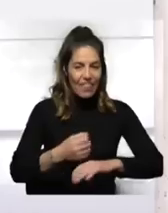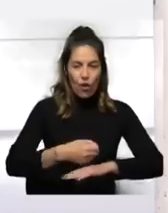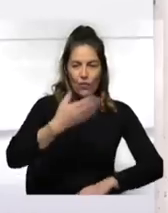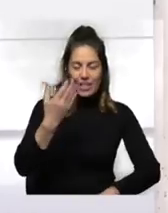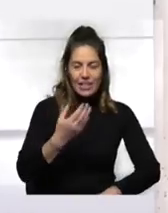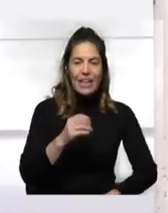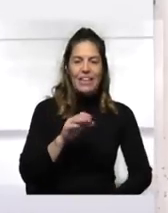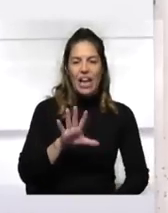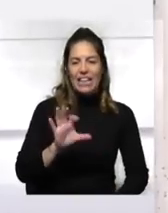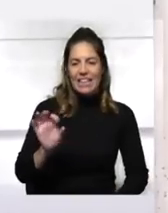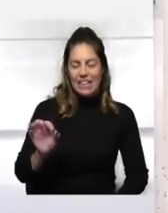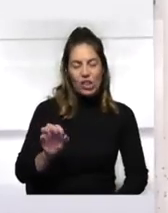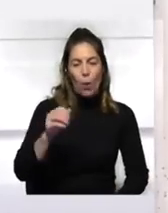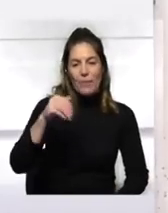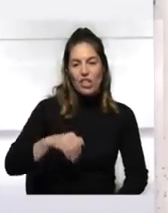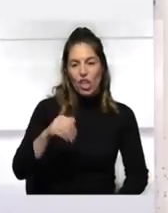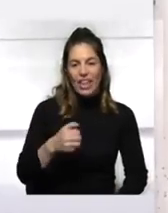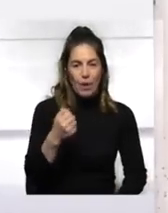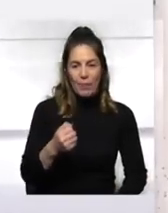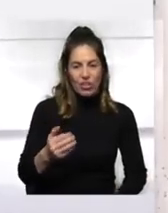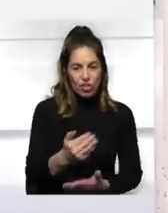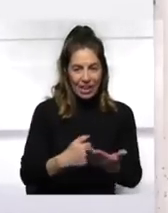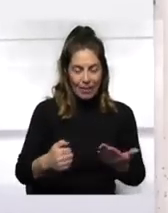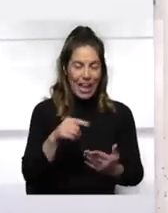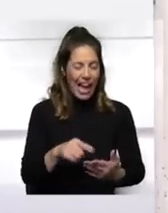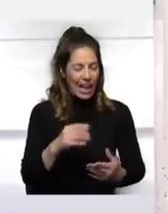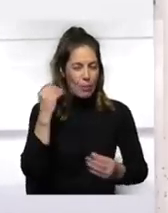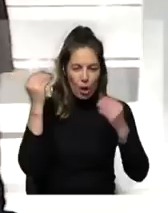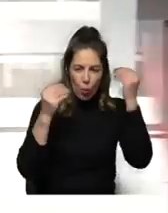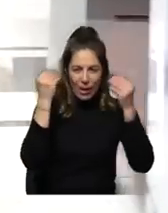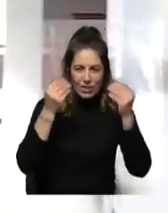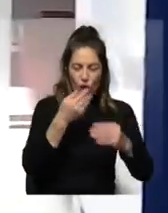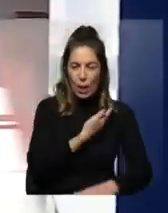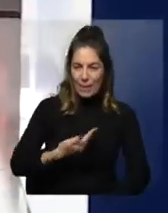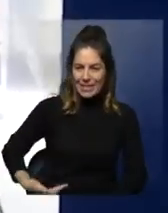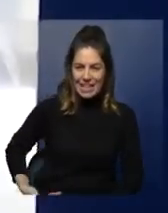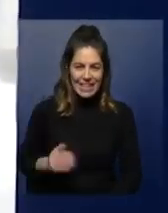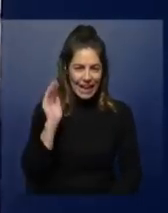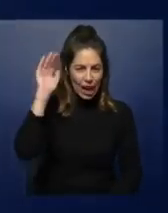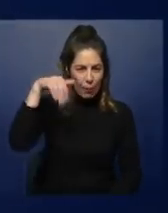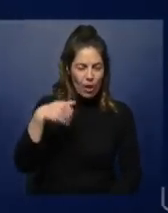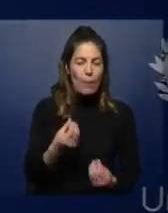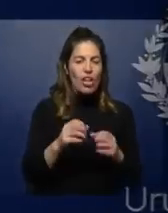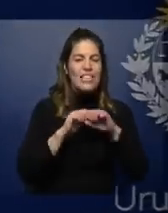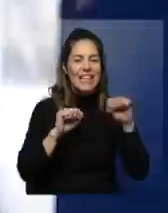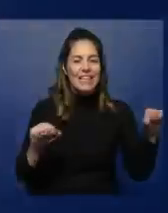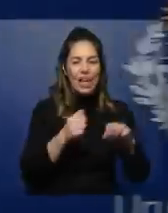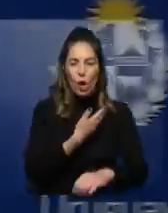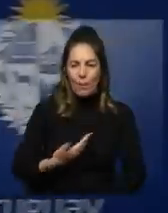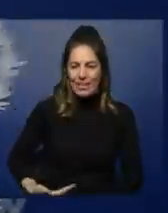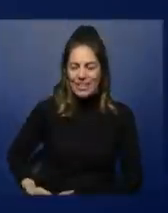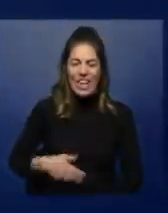500 millones de pesos del proyecto el anuncio generó preocupación en Presidencia de la República por lo que el secretario de Presidencia Álvaro Delgado